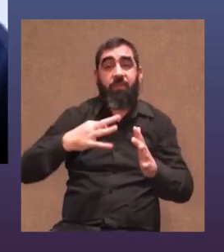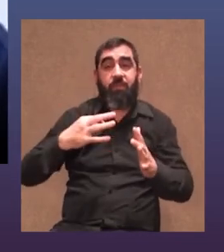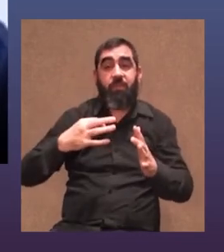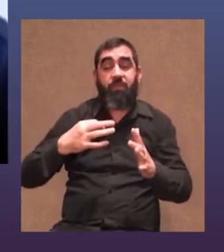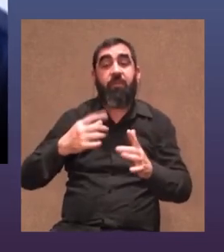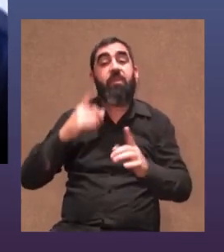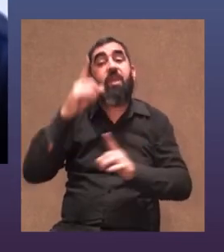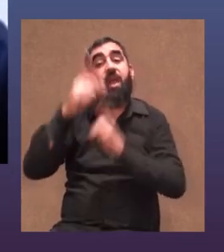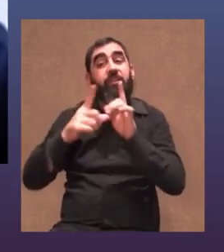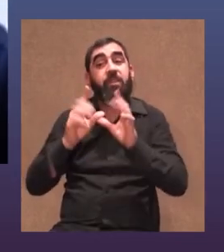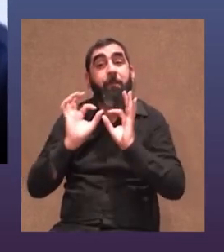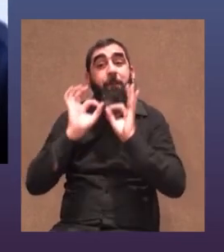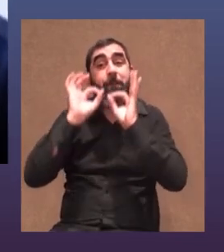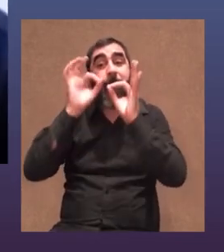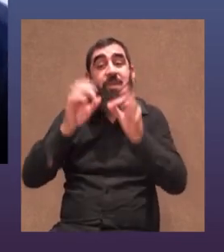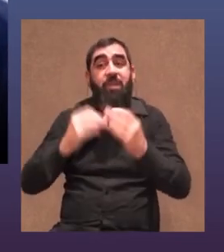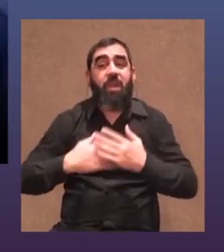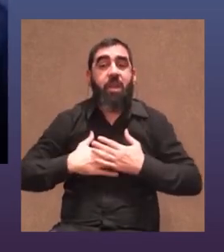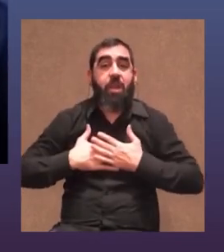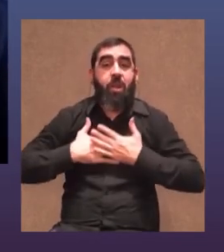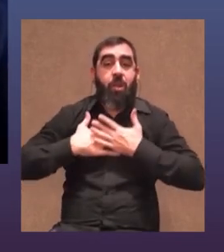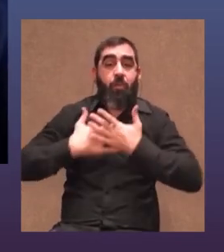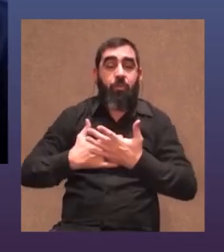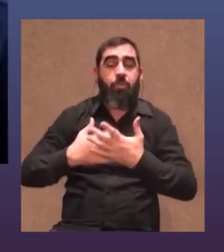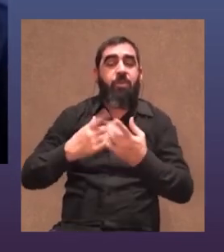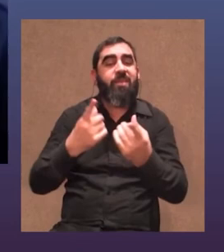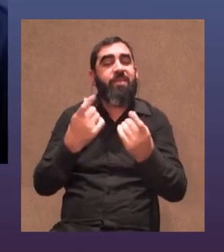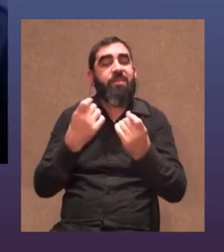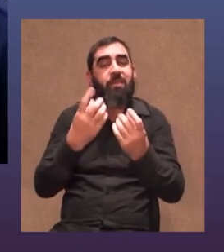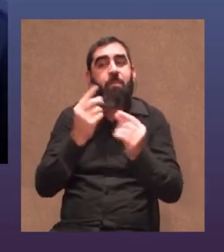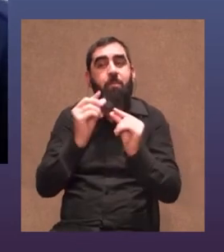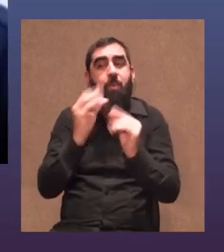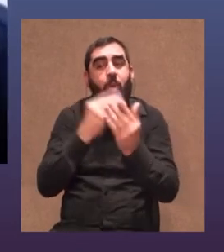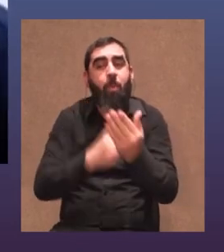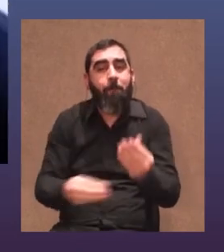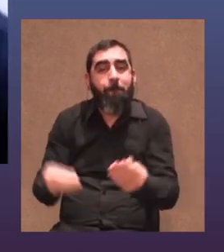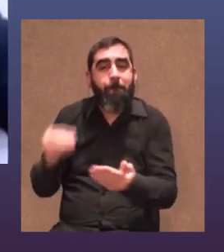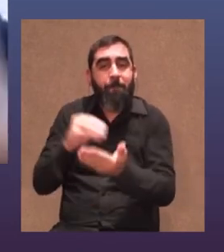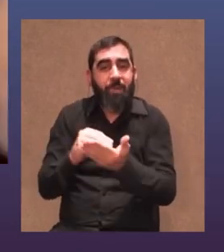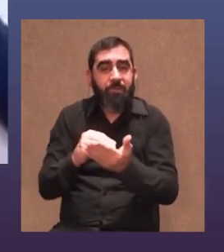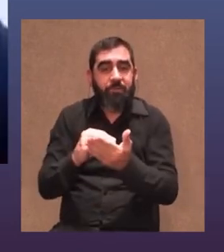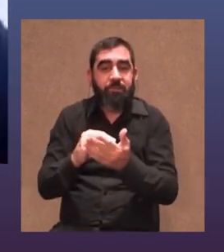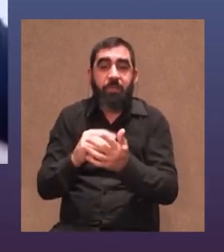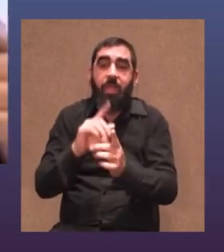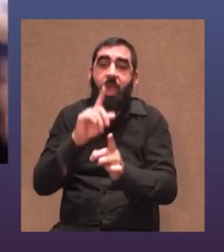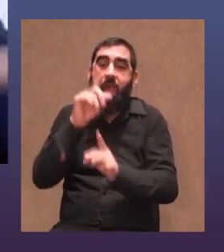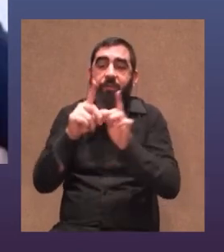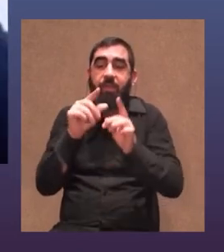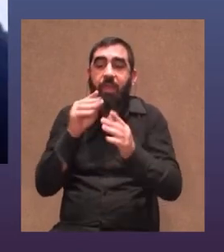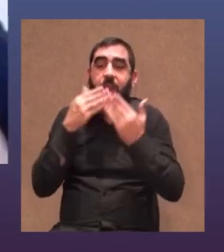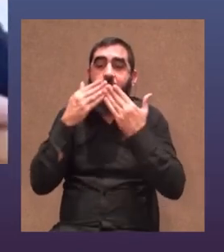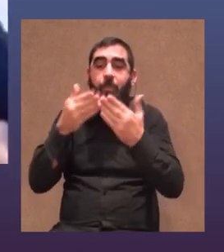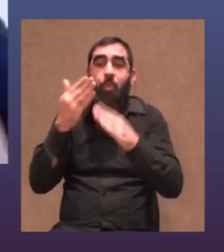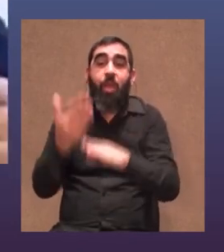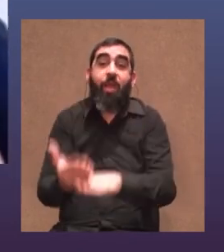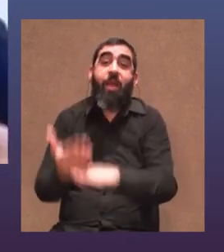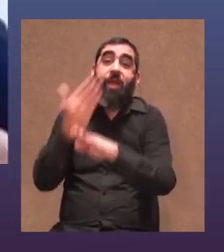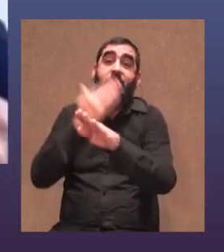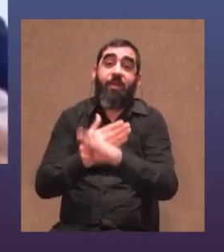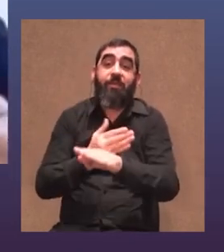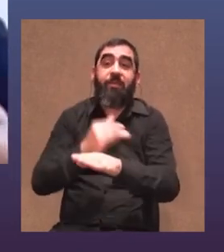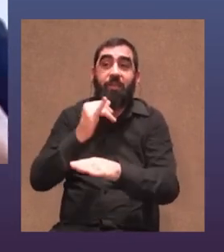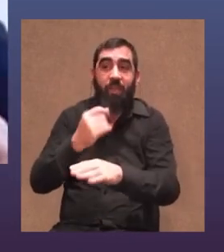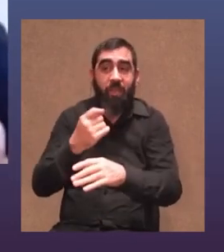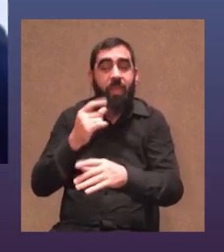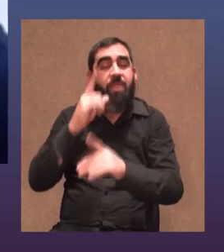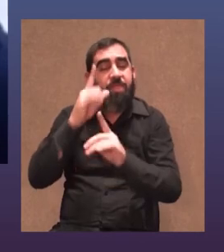para llegar a esa conmoción necesitamos un poquito más. Sí. Y creo que en el fondo es la pregunta anterior, o sea, de sí, vale la pena, hay